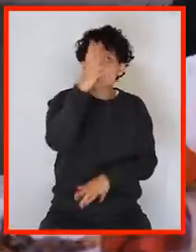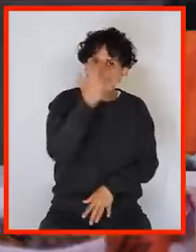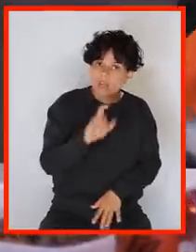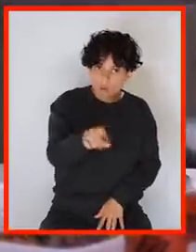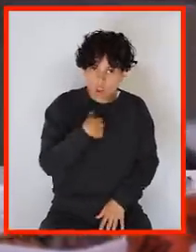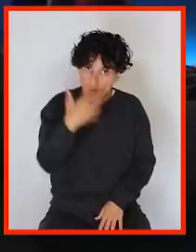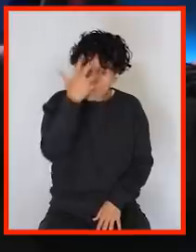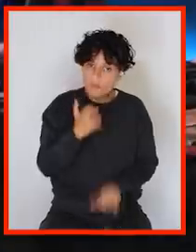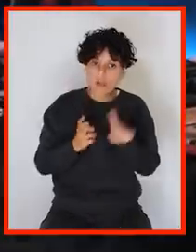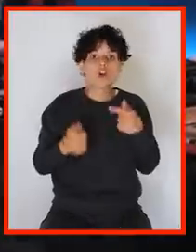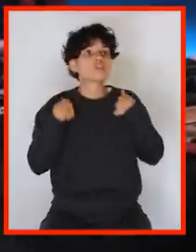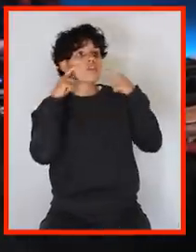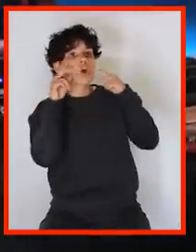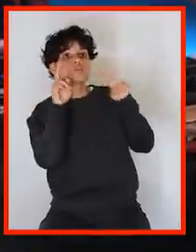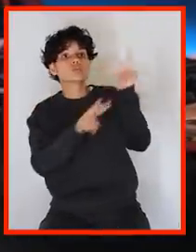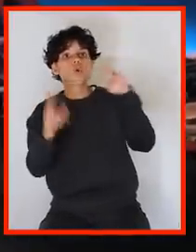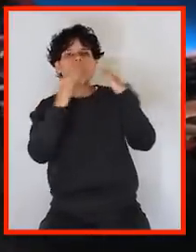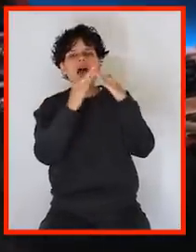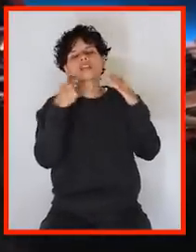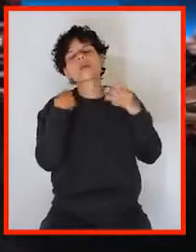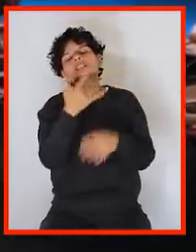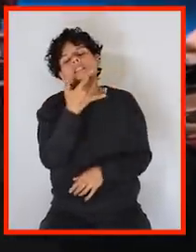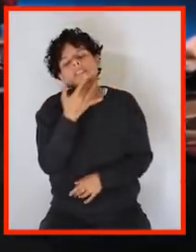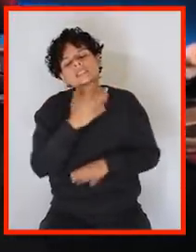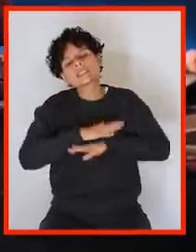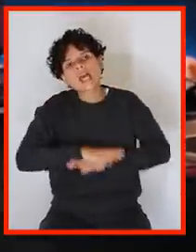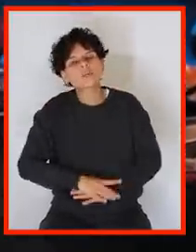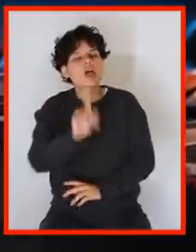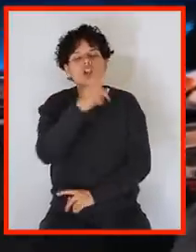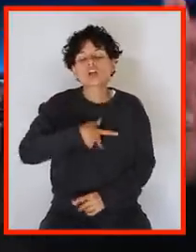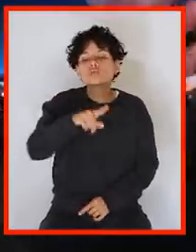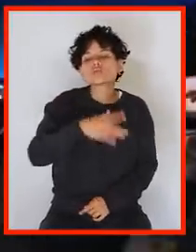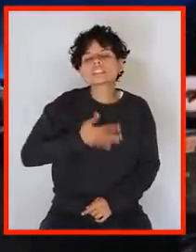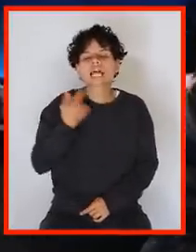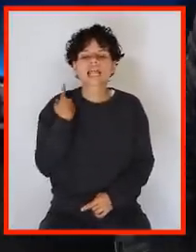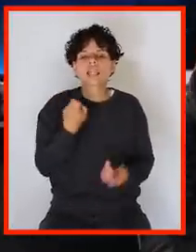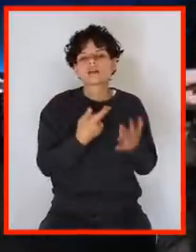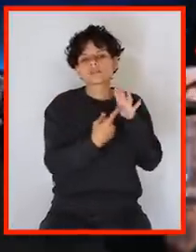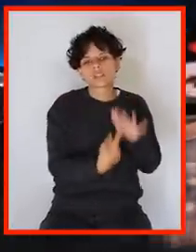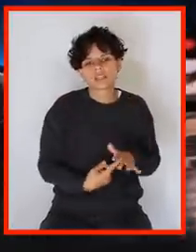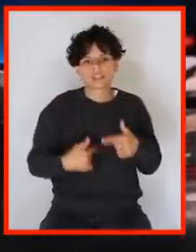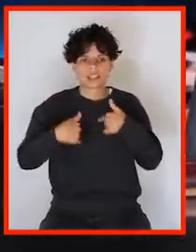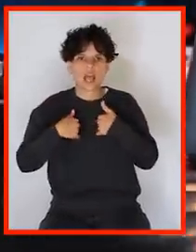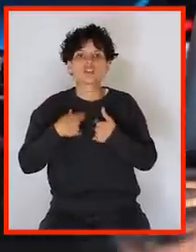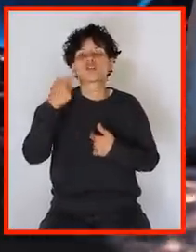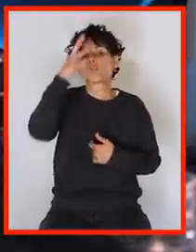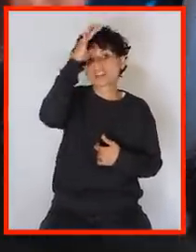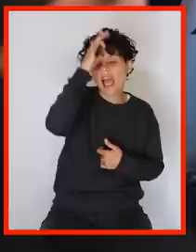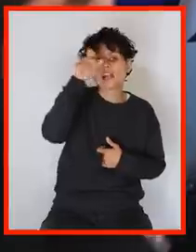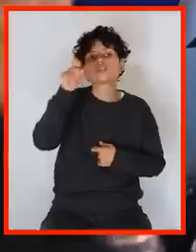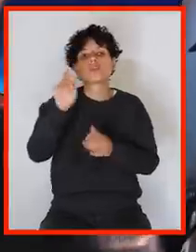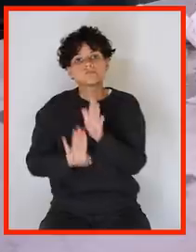antes. Sí. Pero no te enojes. Yo, es que como veo tu casa tan humilde, así como que igual no quiero que te sentáis no, menos. No. ¿Cachai? Yo nací en Puente Alto y me crié